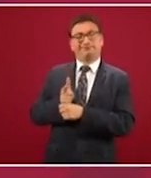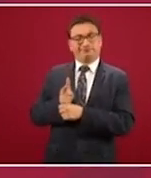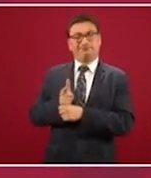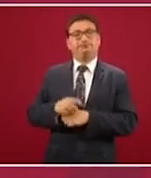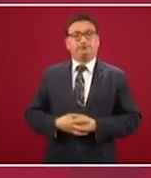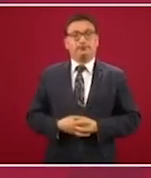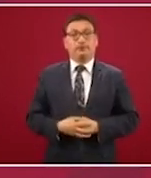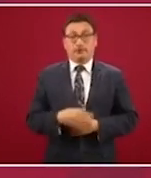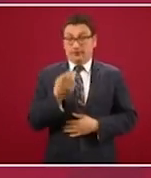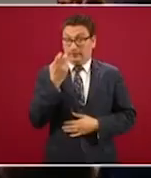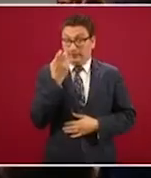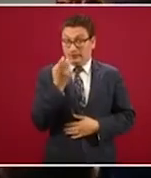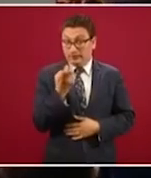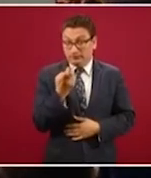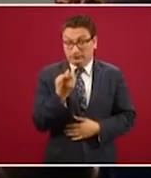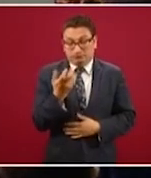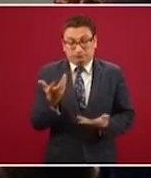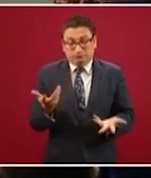Entonces,